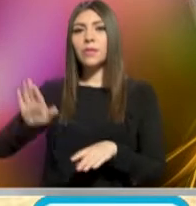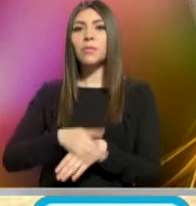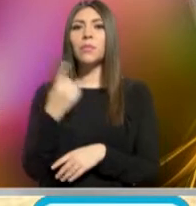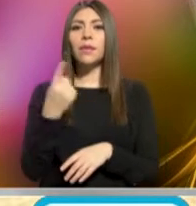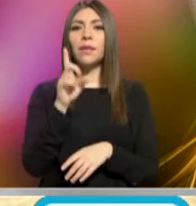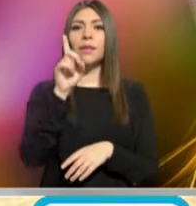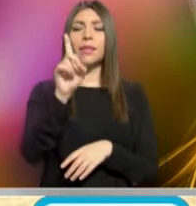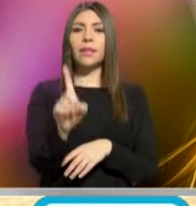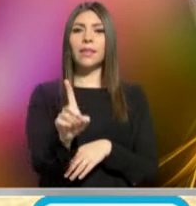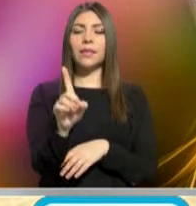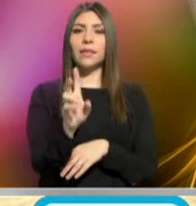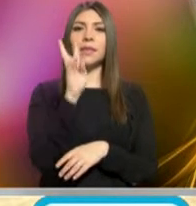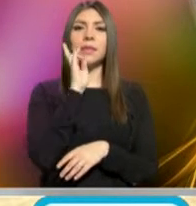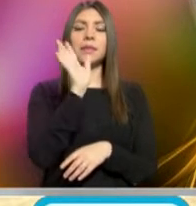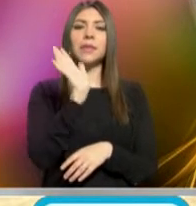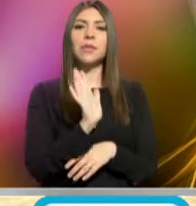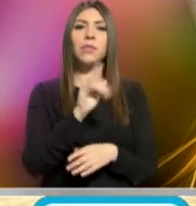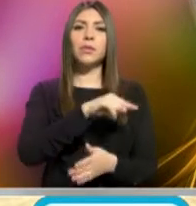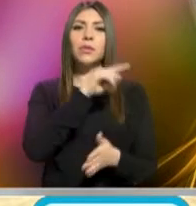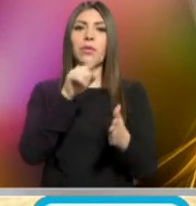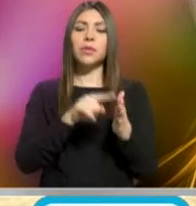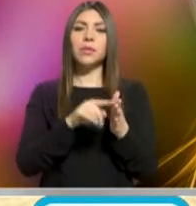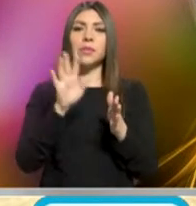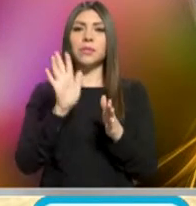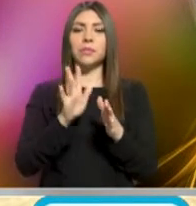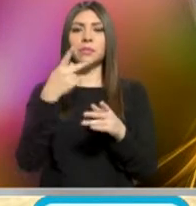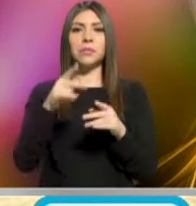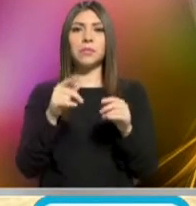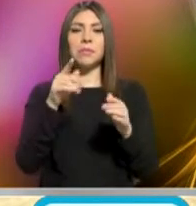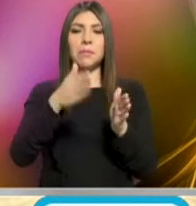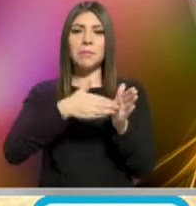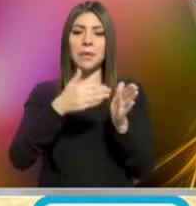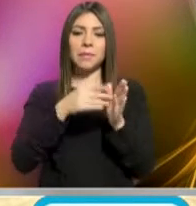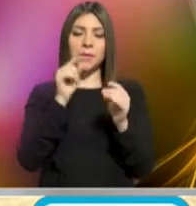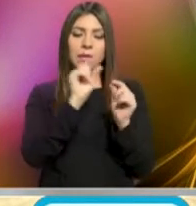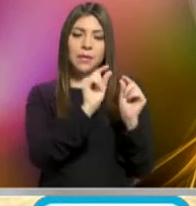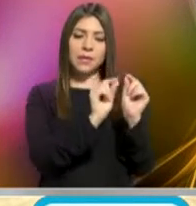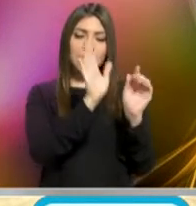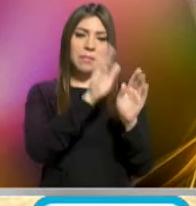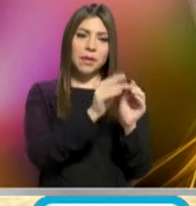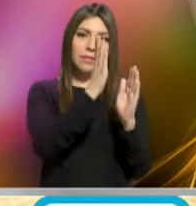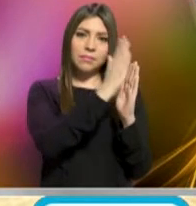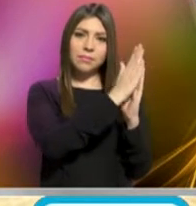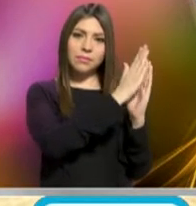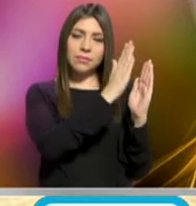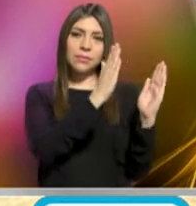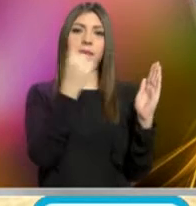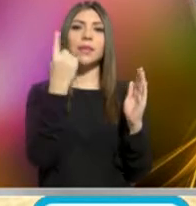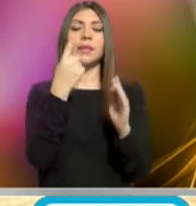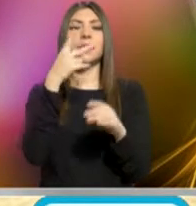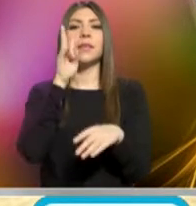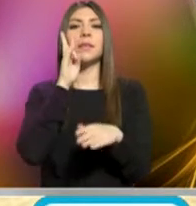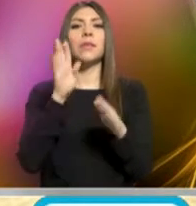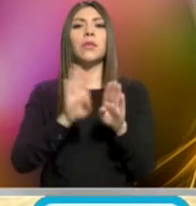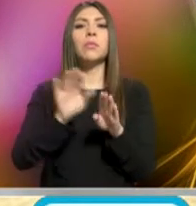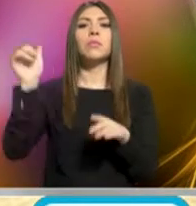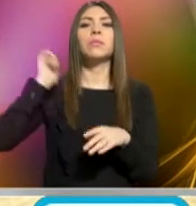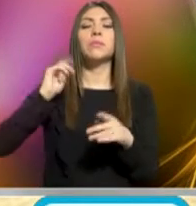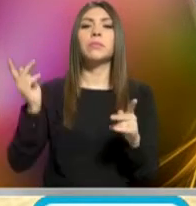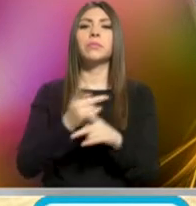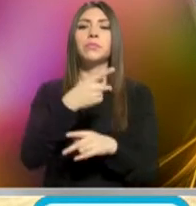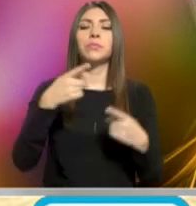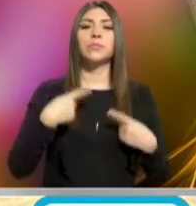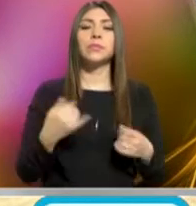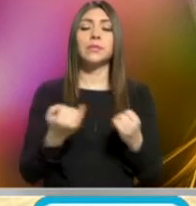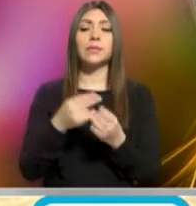está muy empujada hacia la zona izquierda del papel y entonces nos habla del pasado de este personaje. Vamos a ver que también es una